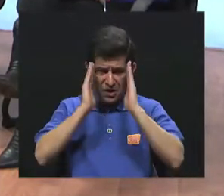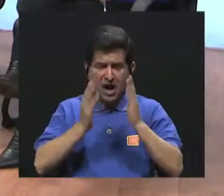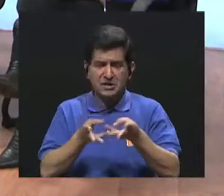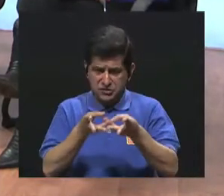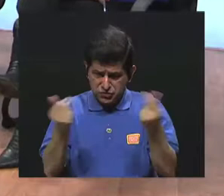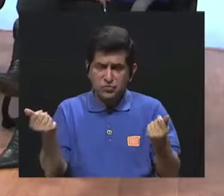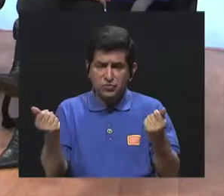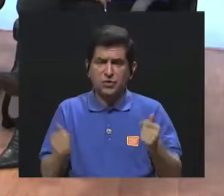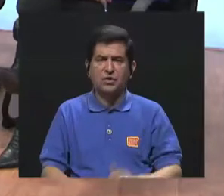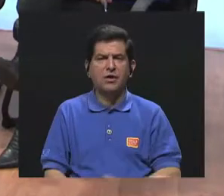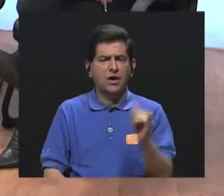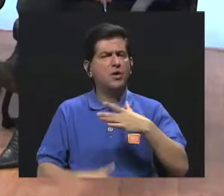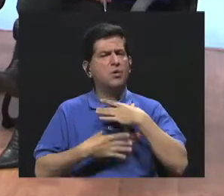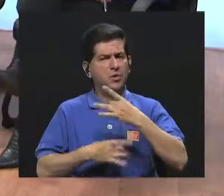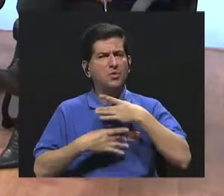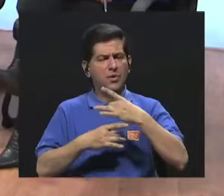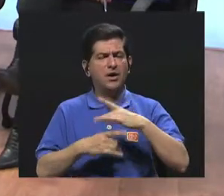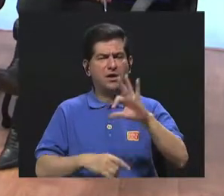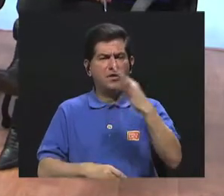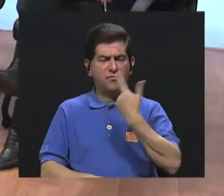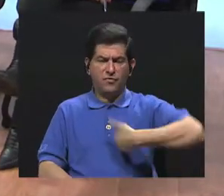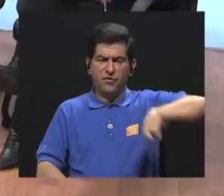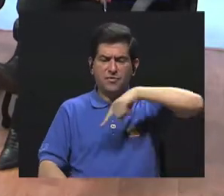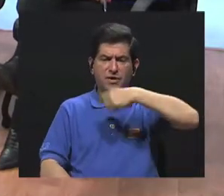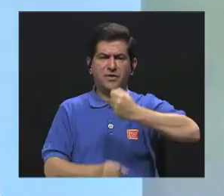que también fue muy interesante la manera en que logramos